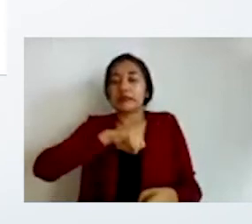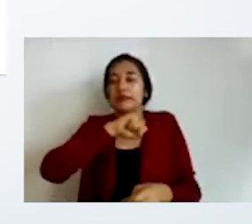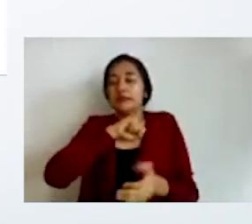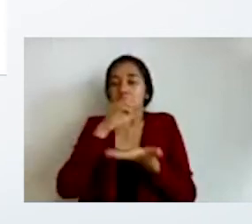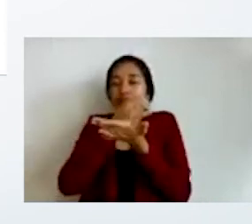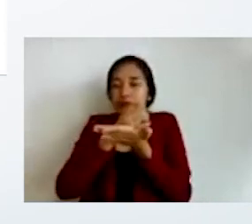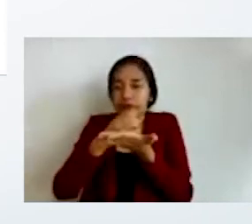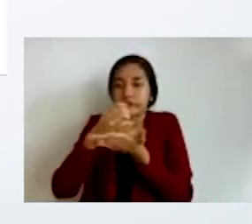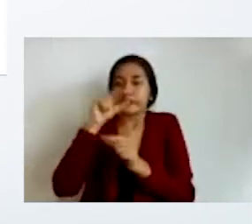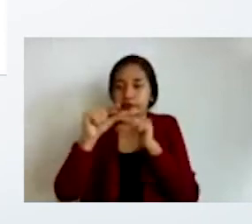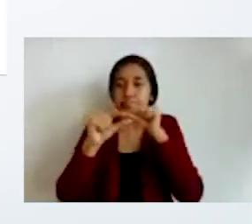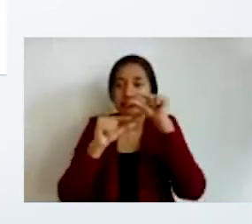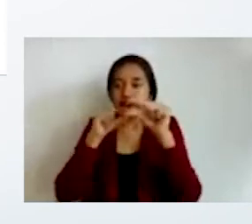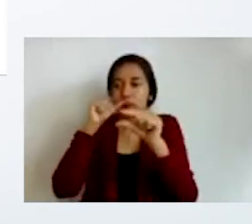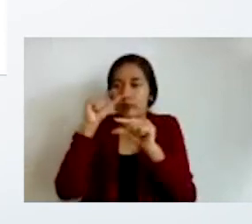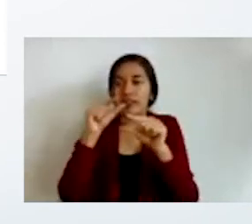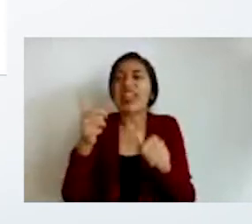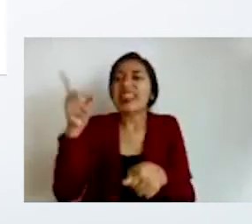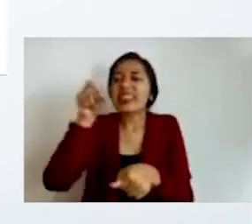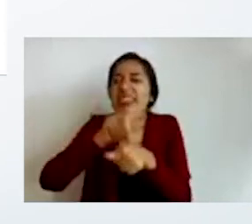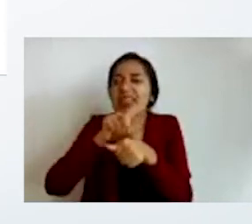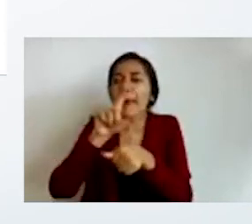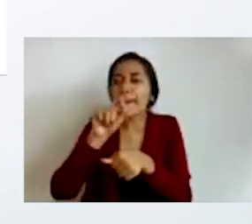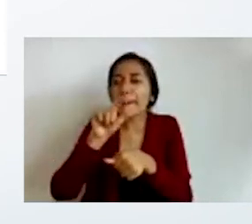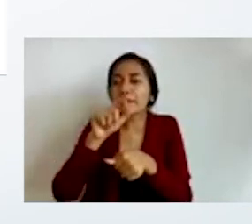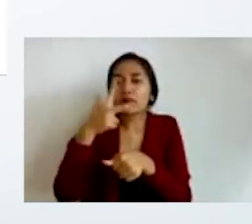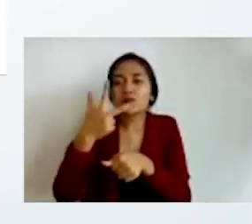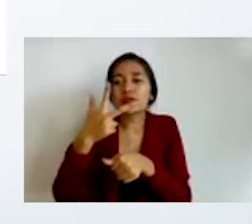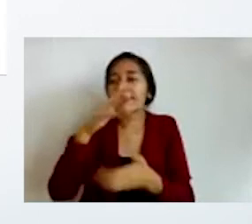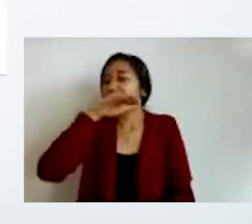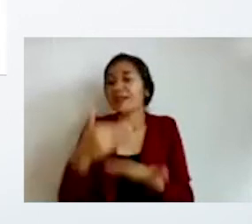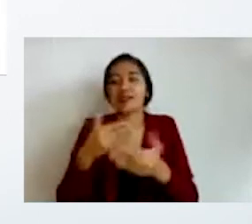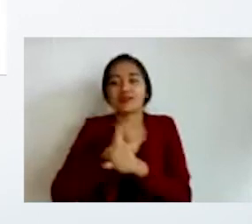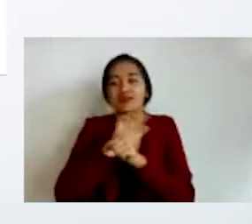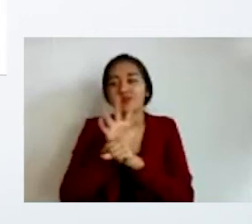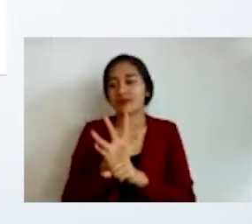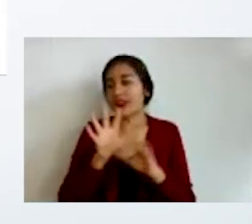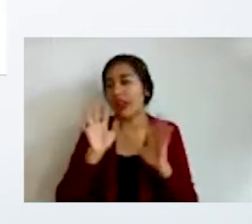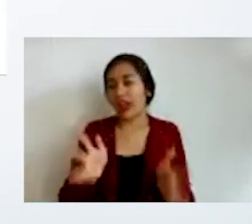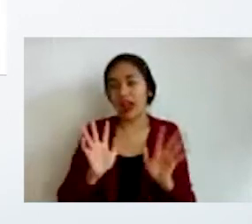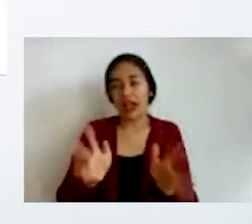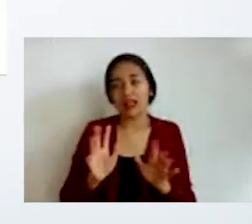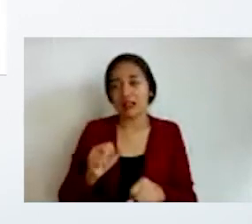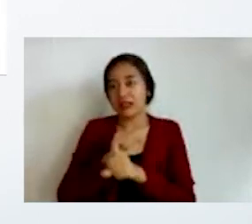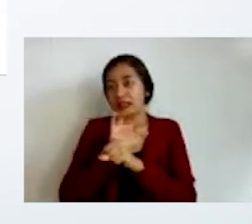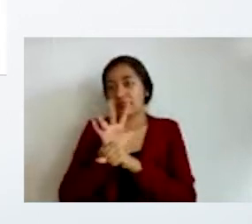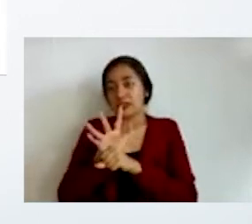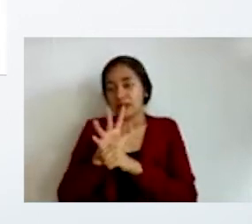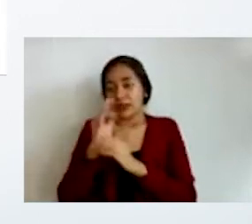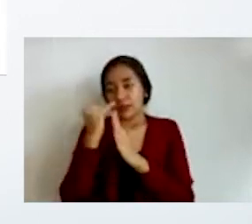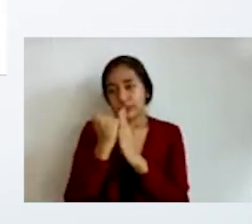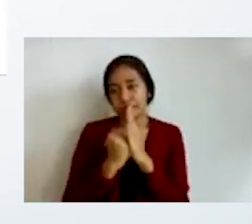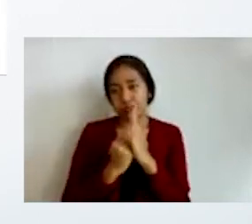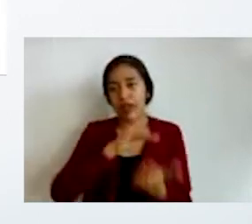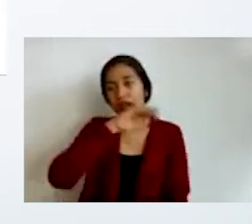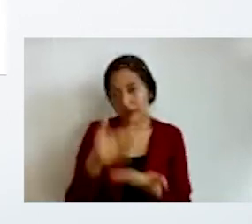general en el día 28 ya habrán terminado después de cruzar por este periodo de convalescencia. Las líneas